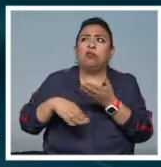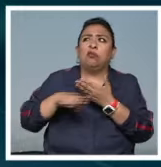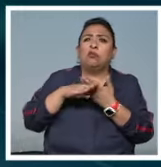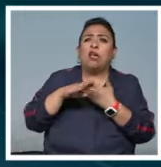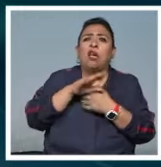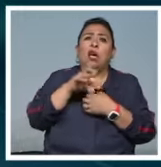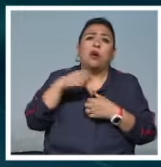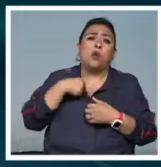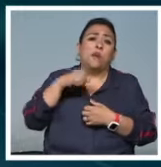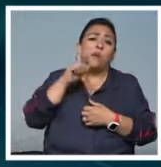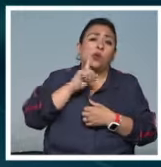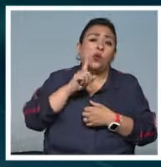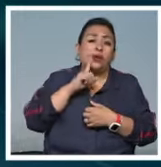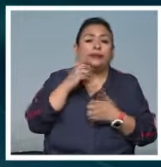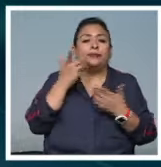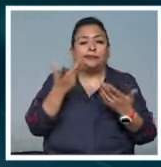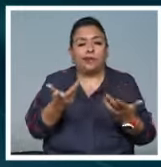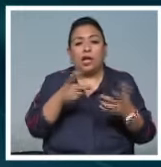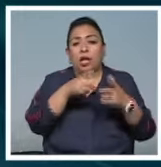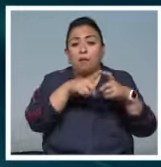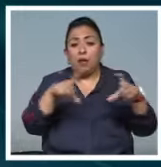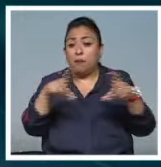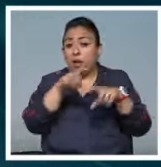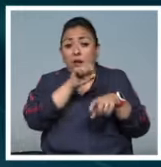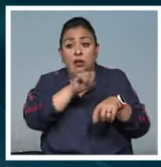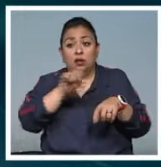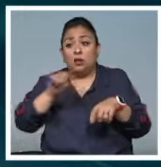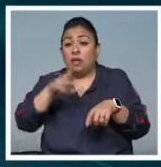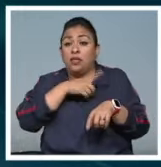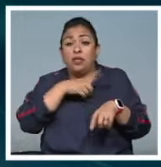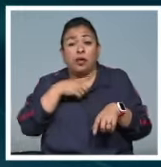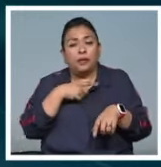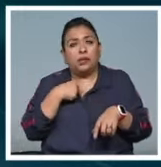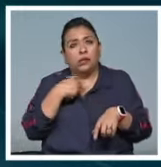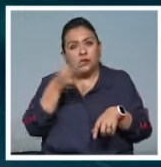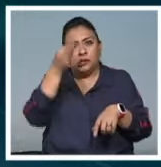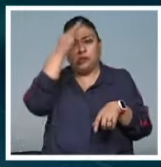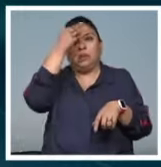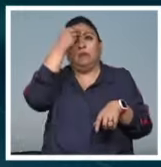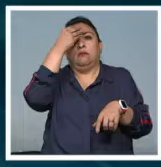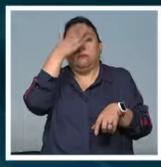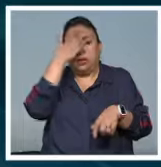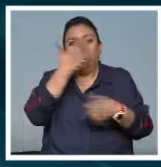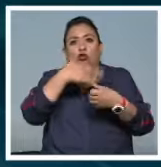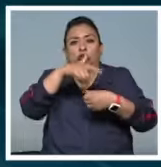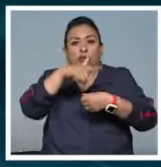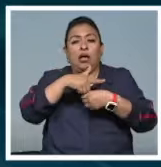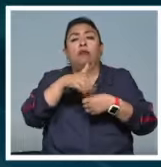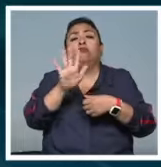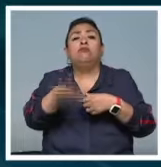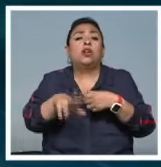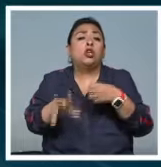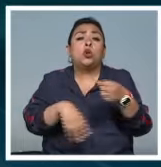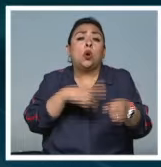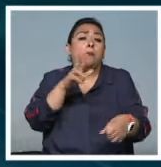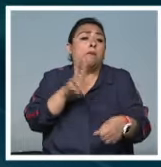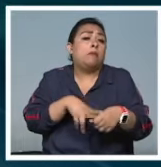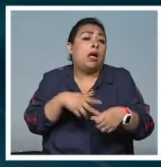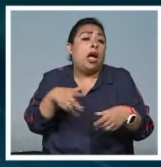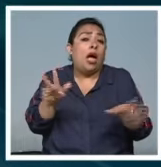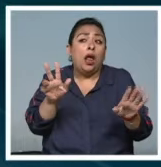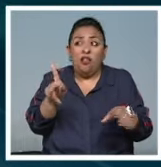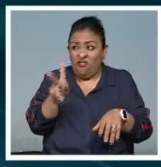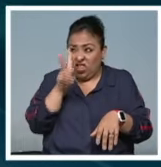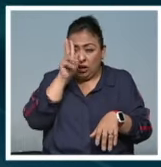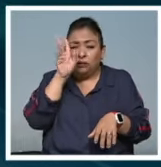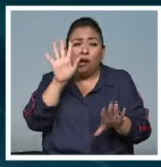de género. Es así como los estereotipos que tenemos muy asumidos socialmente normalizan pues, comportamientos que son violentos,